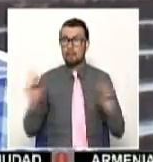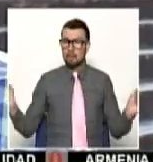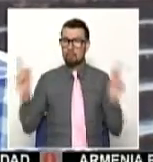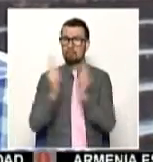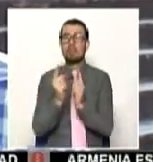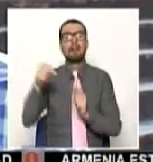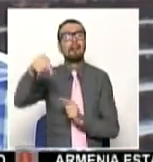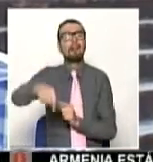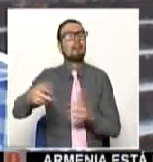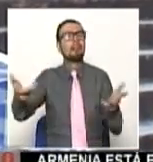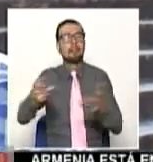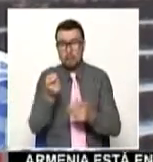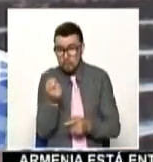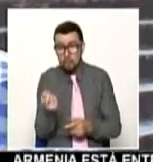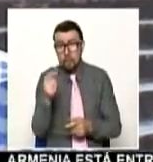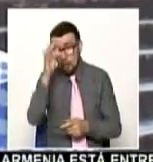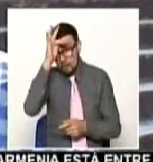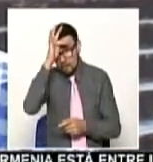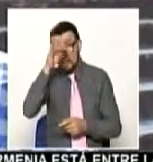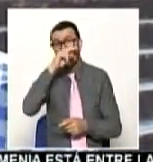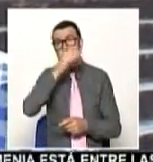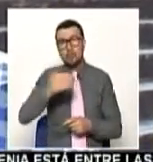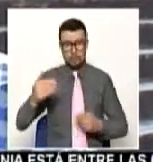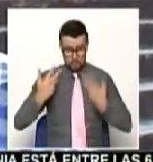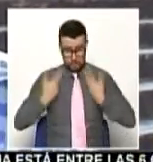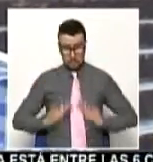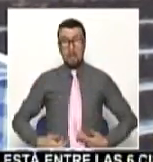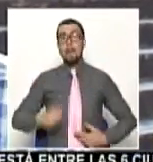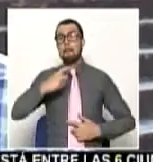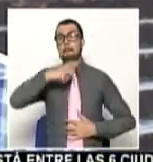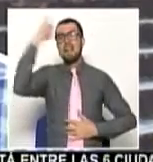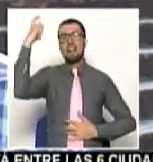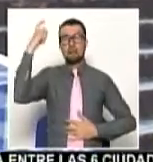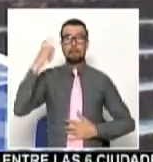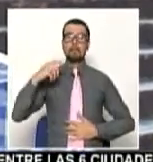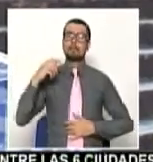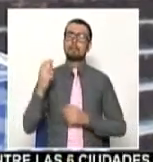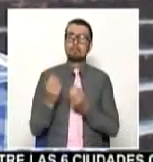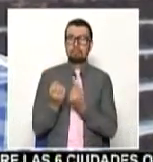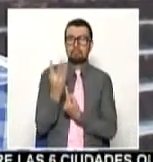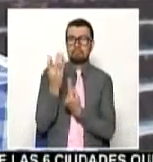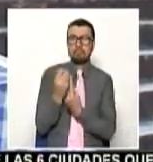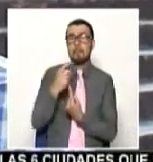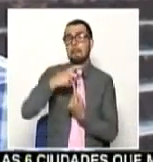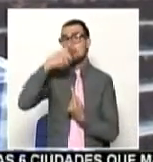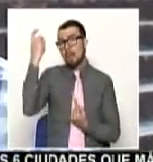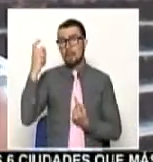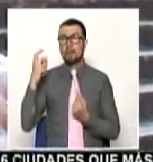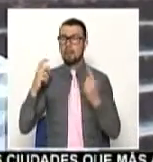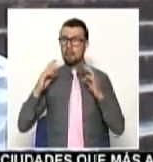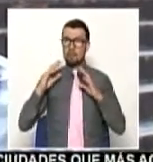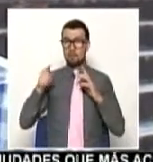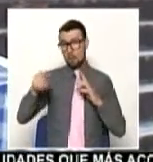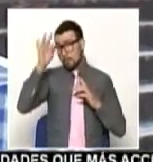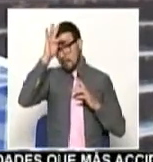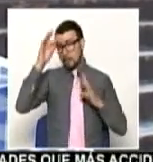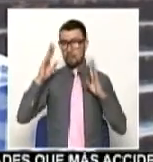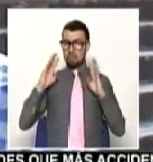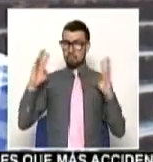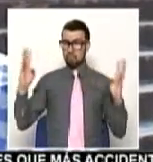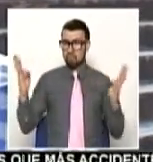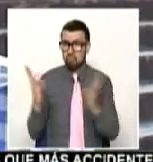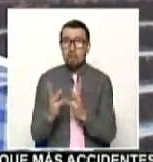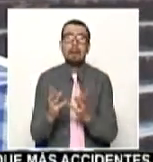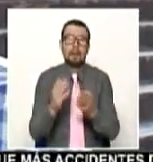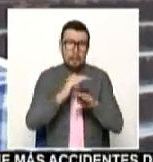en inmediaciones del hospital infantil, vamos a ir todos vestidos de blanco, vamos a ir con velas blancas, vamos a rodear el hospital. Le invitamos a usted, amigo